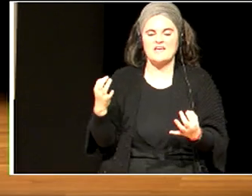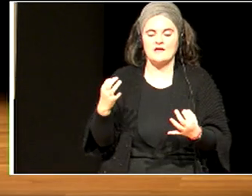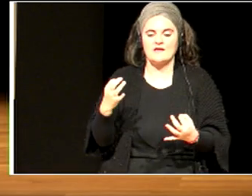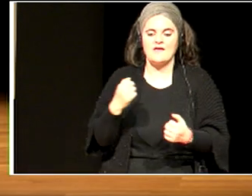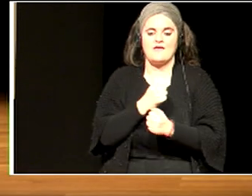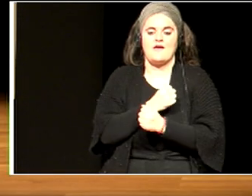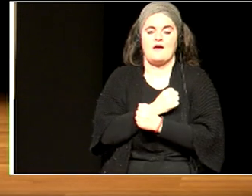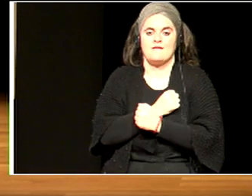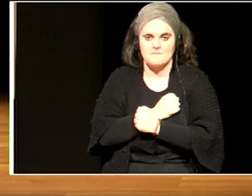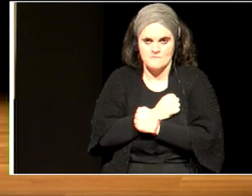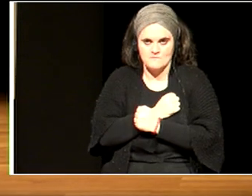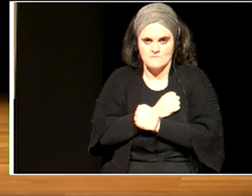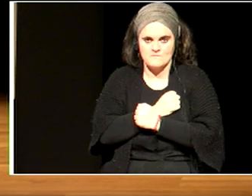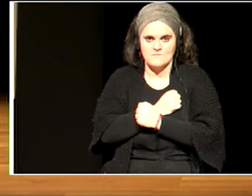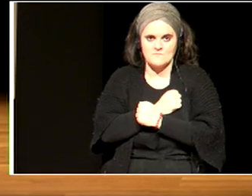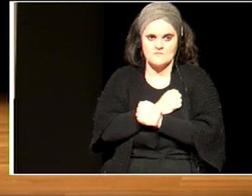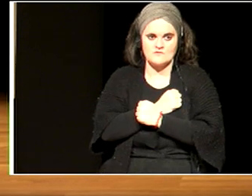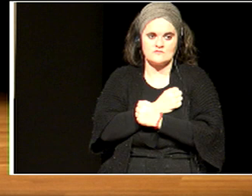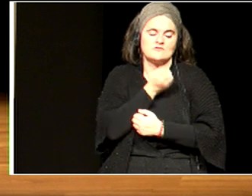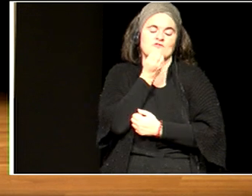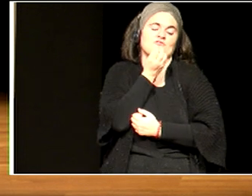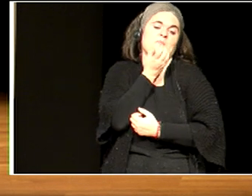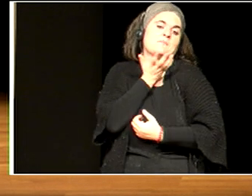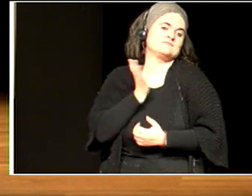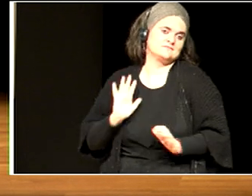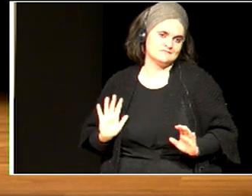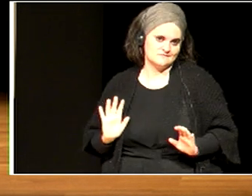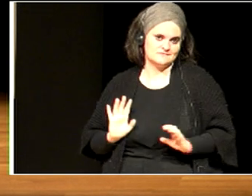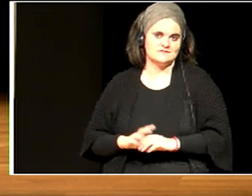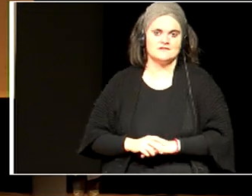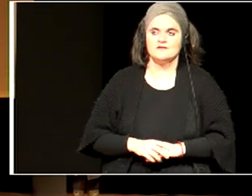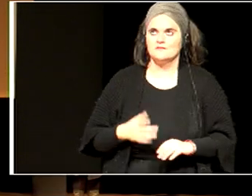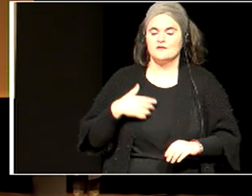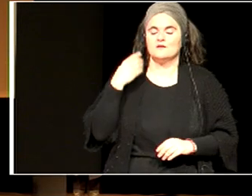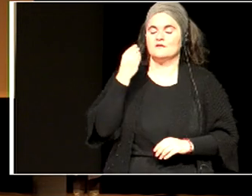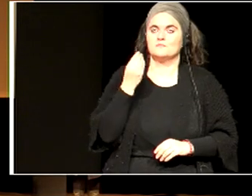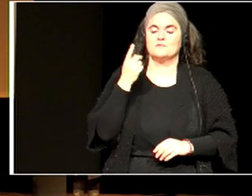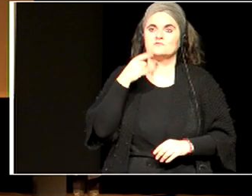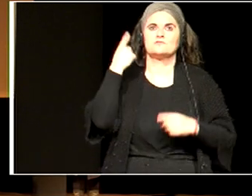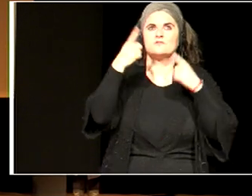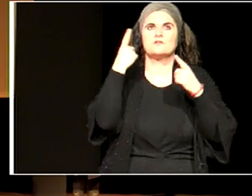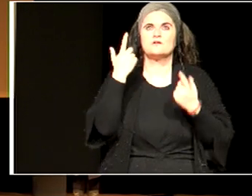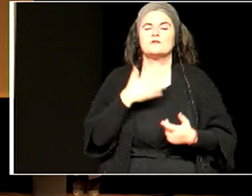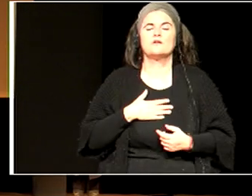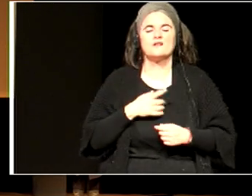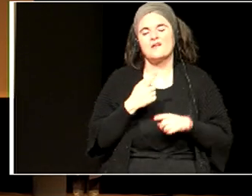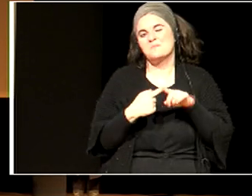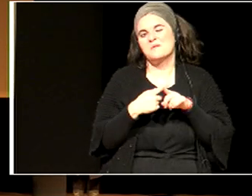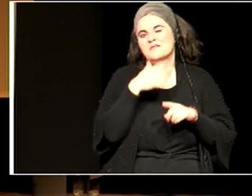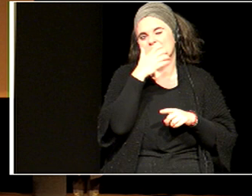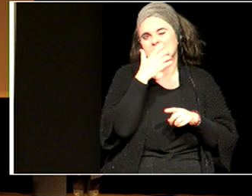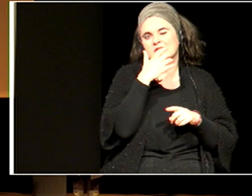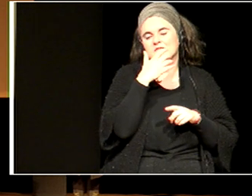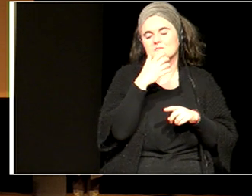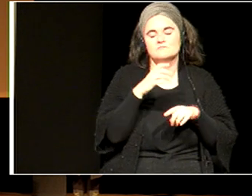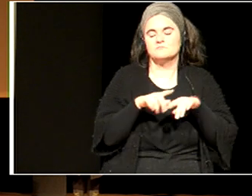21 que nosotros por lo general si nos ponemos a repasar mentalmente decimos a ver mitos del amor romántico lo de la media naranja que sabéis